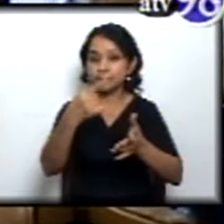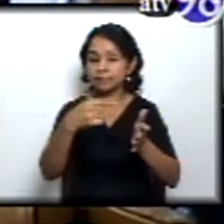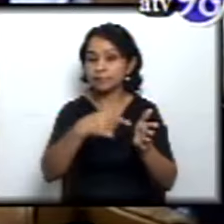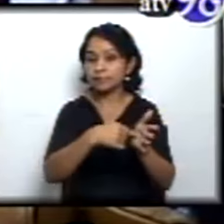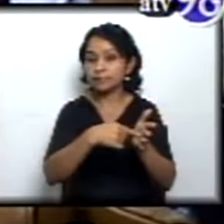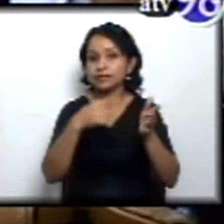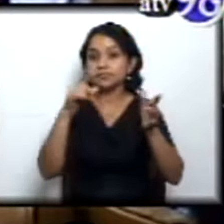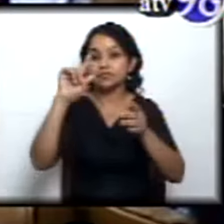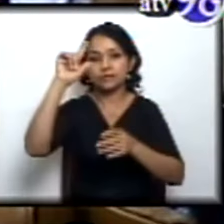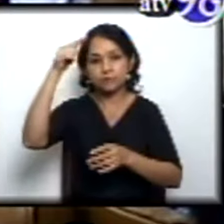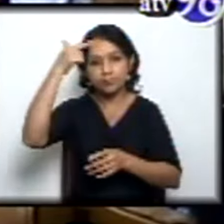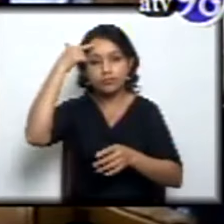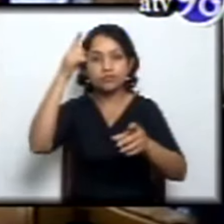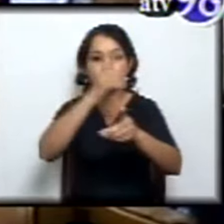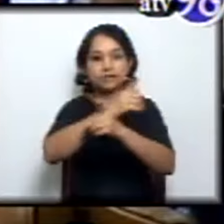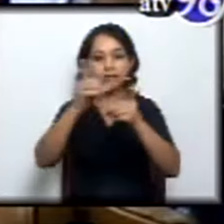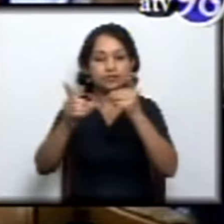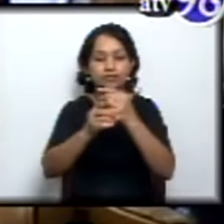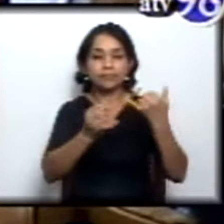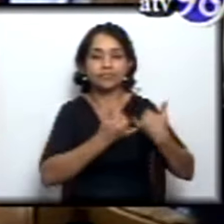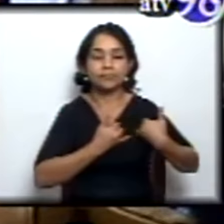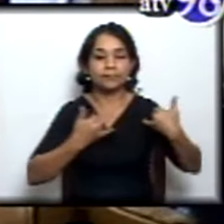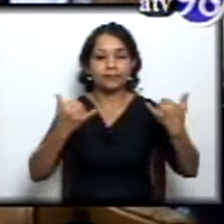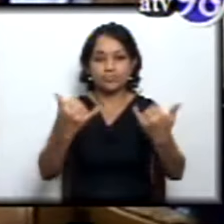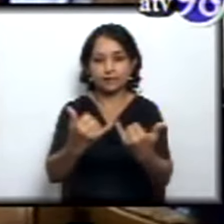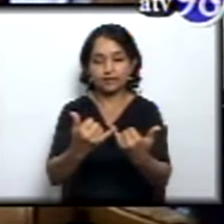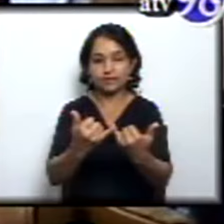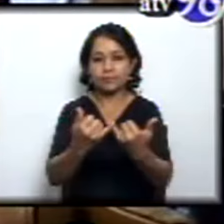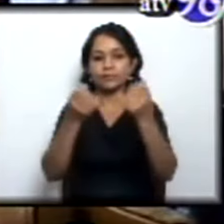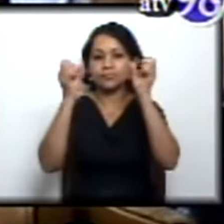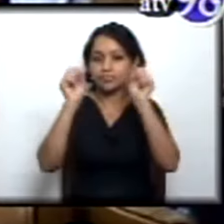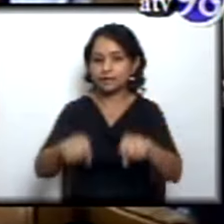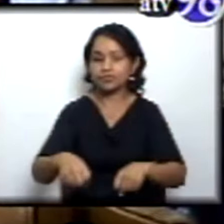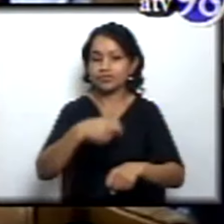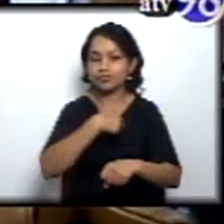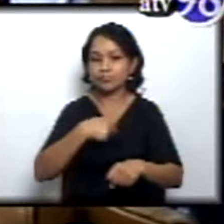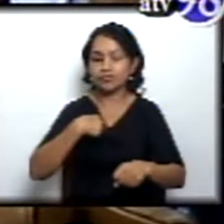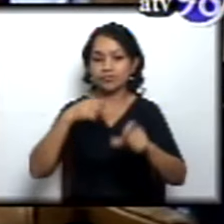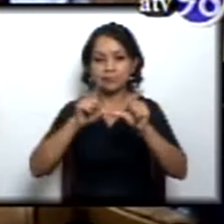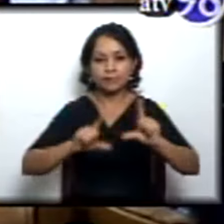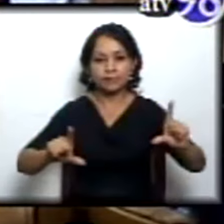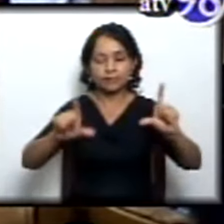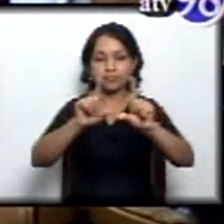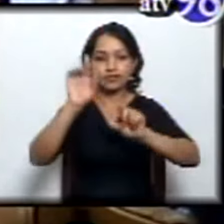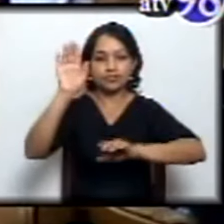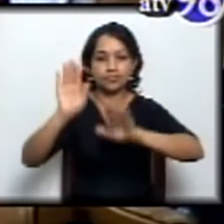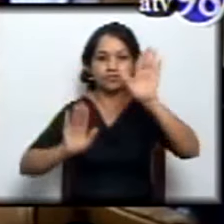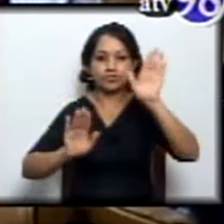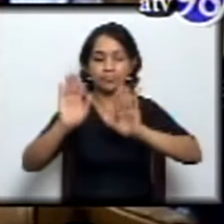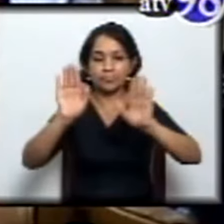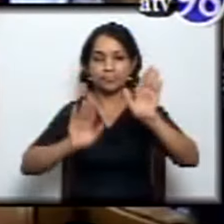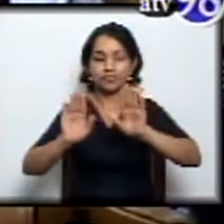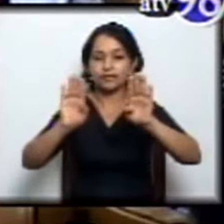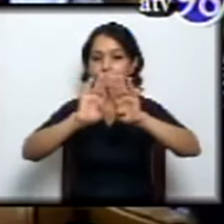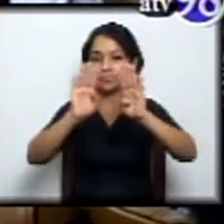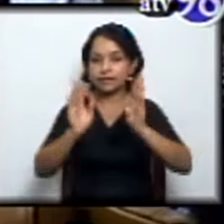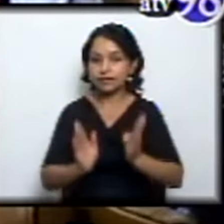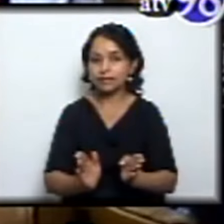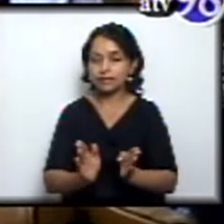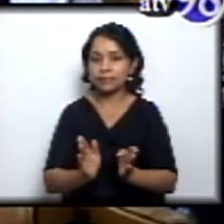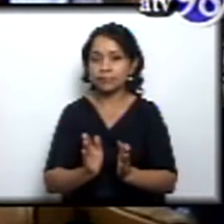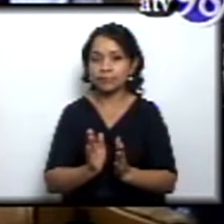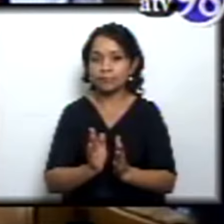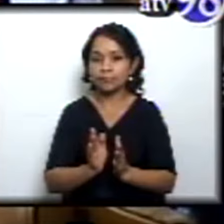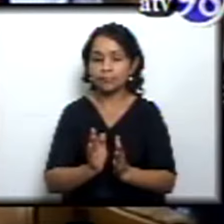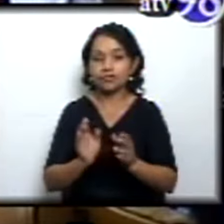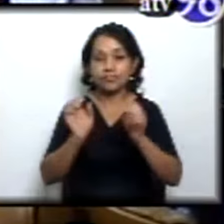tienen la obligación de crear mecanismos institucionales que posibiliten espacios de participación y protagonismo para las mujeres.